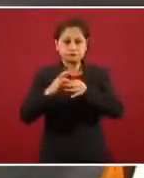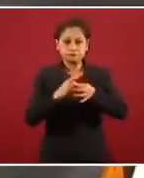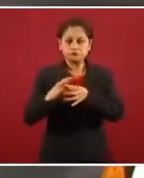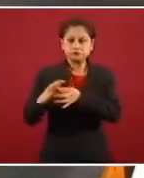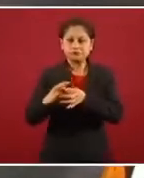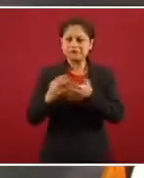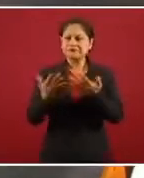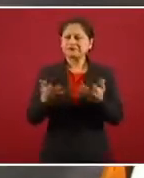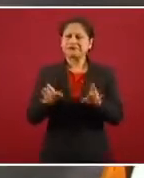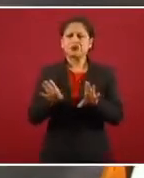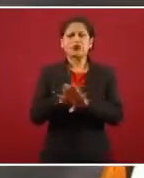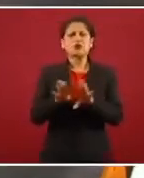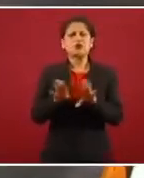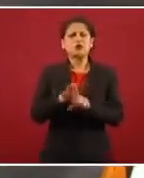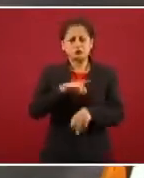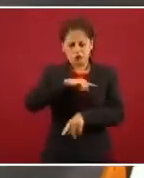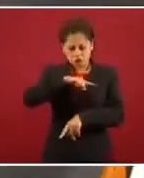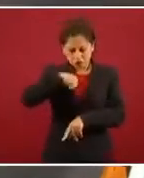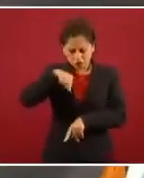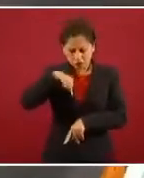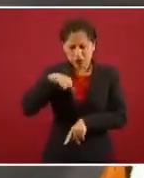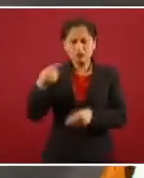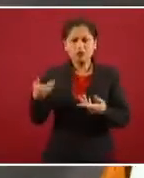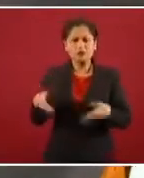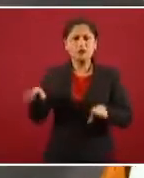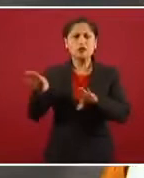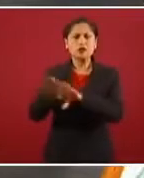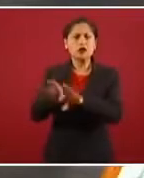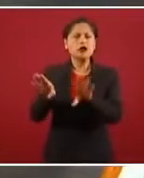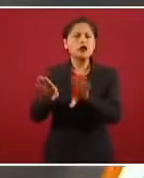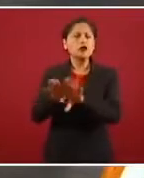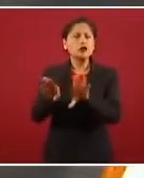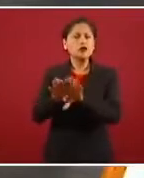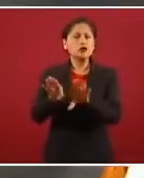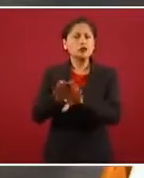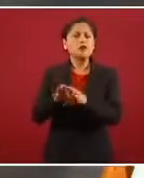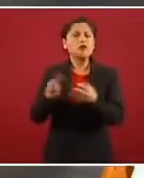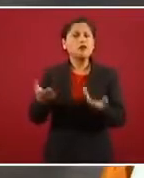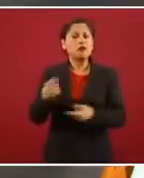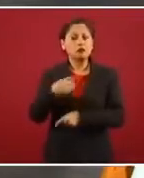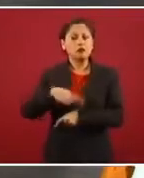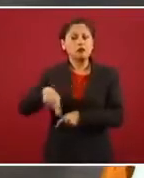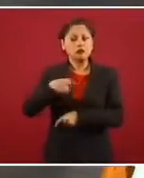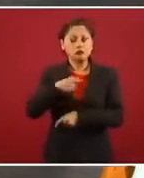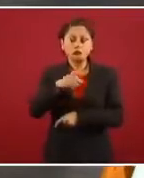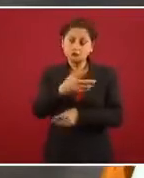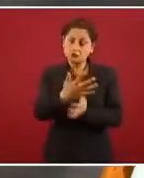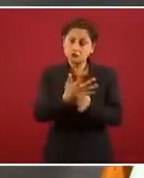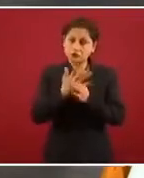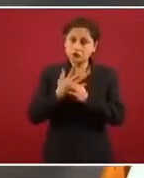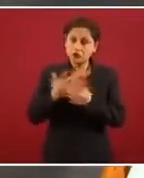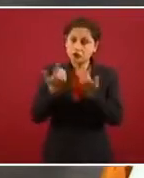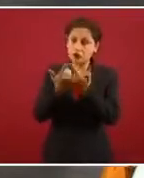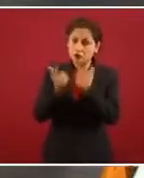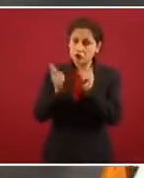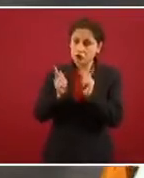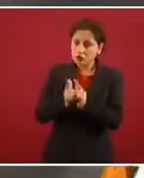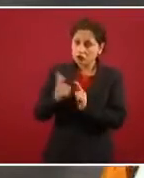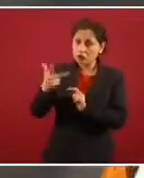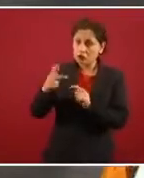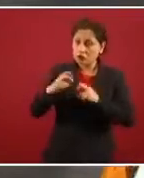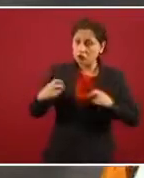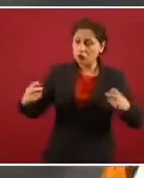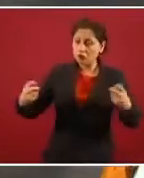todos los, en todos los sentidos de usted? Usted mismo dijo, hablé con el grupo de los ocho, les presenté esto y parece que les dijo lo